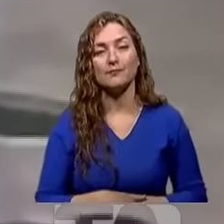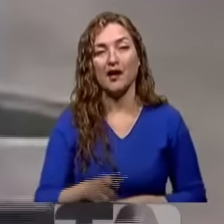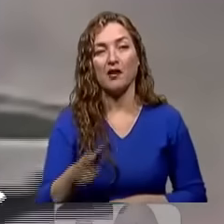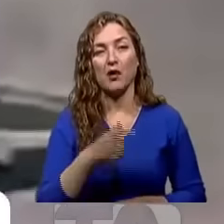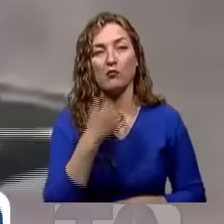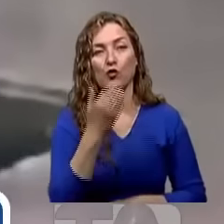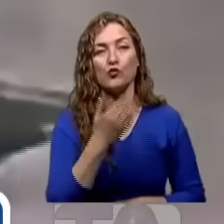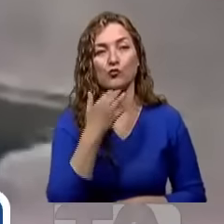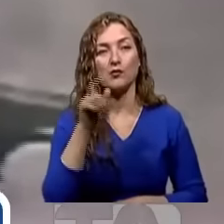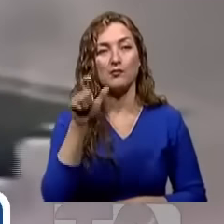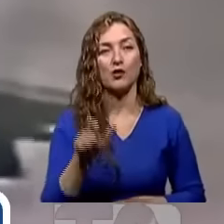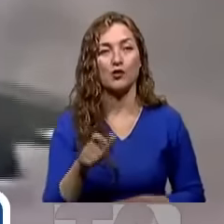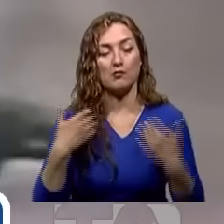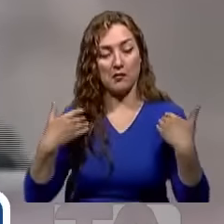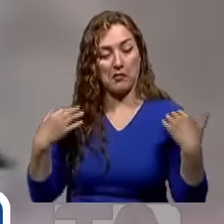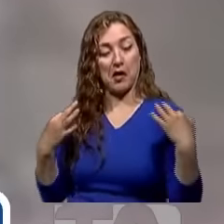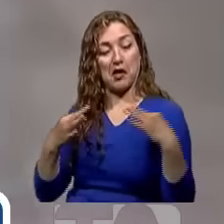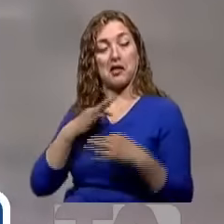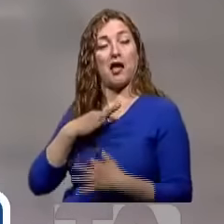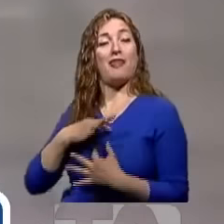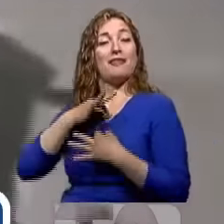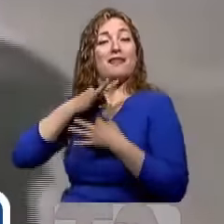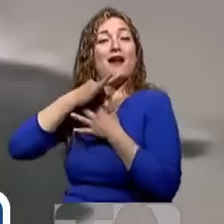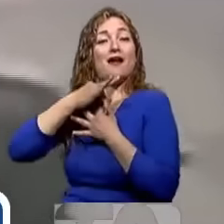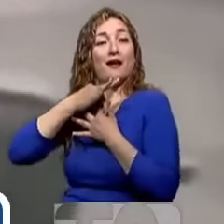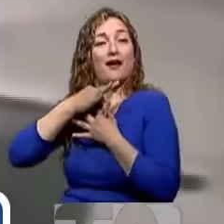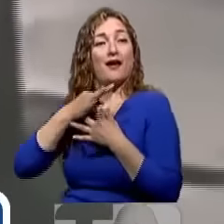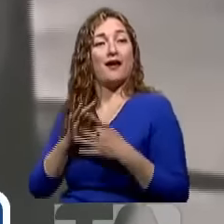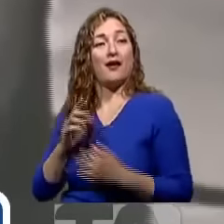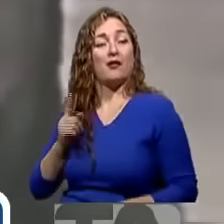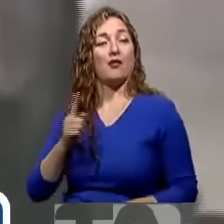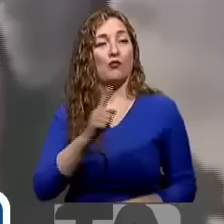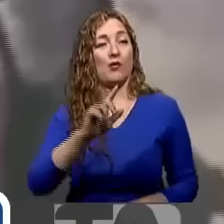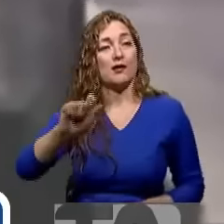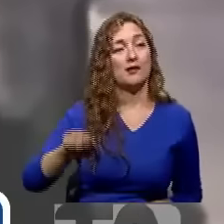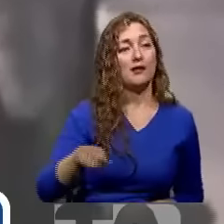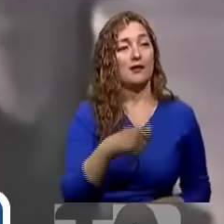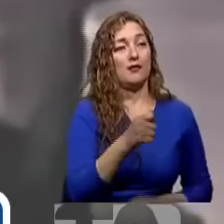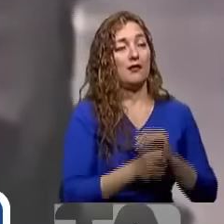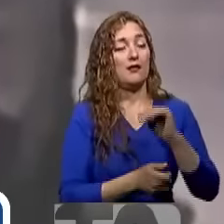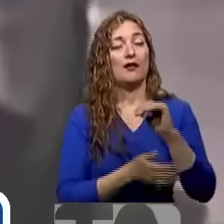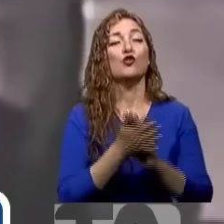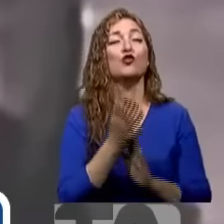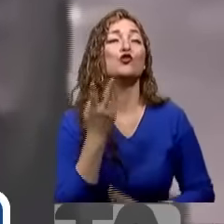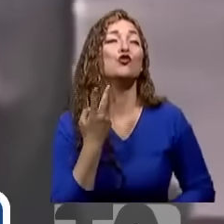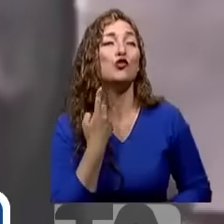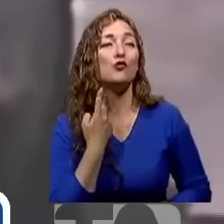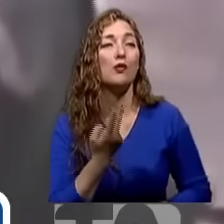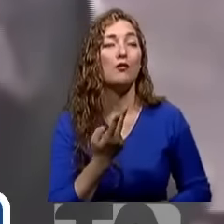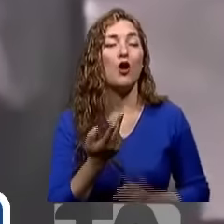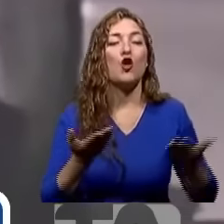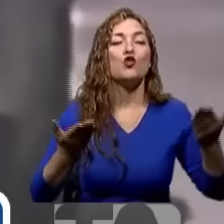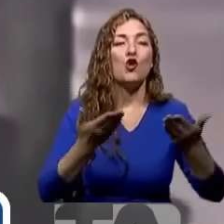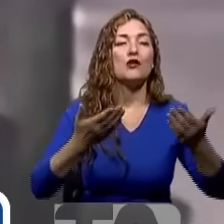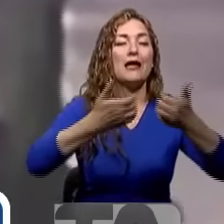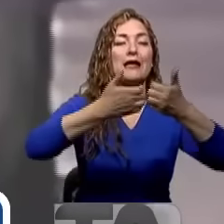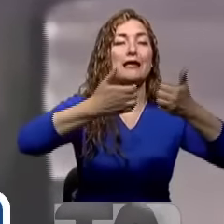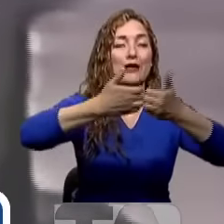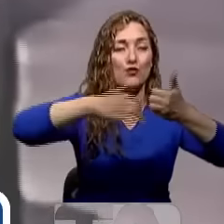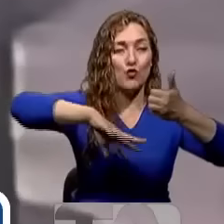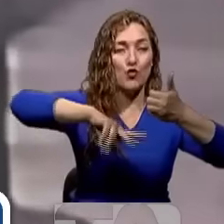de los delincuentes, vestido de traje, regresa al sitio, cierra la puerta y abandona el lugar. La víctima rastreó los aparatos electrónicos que